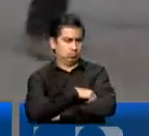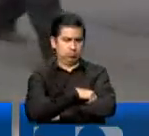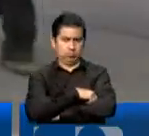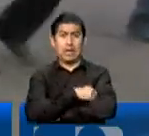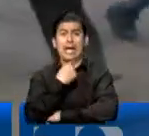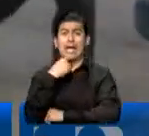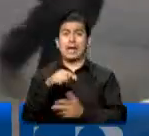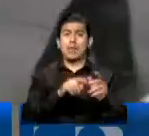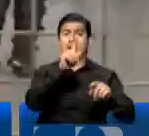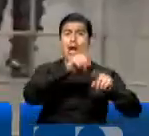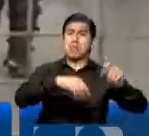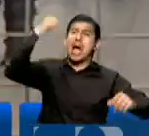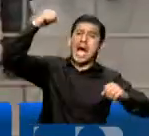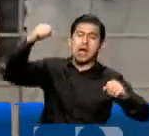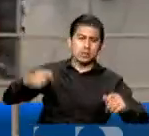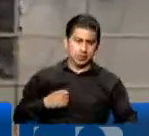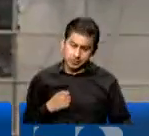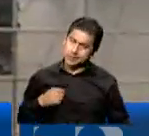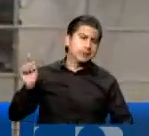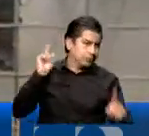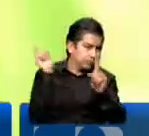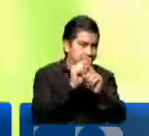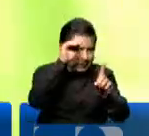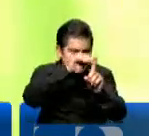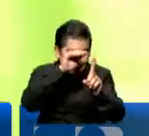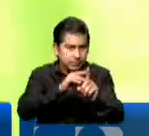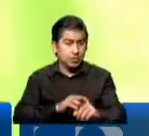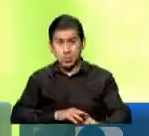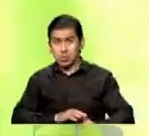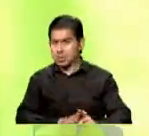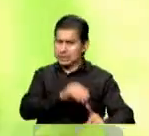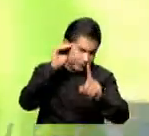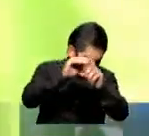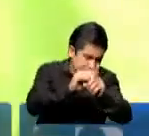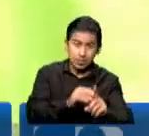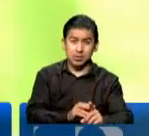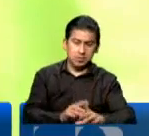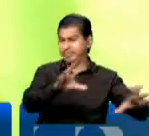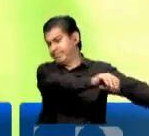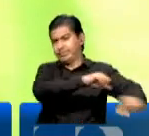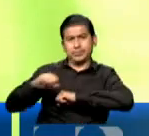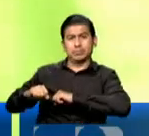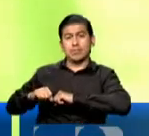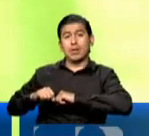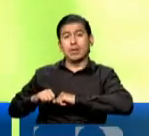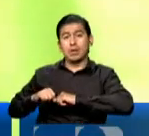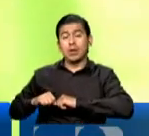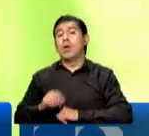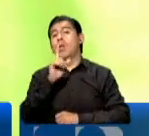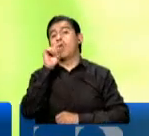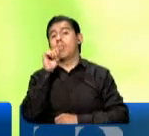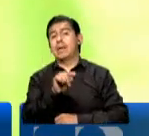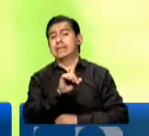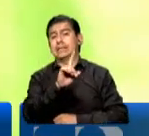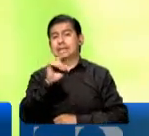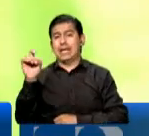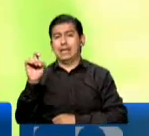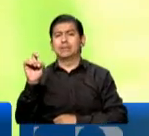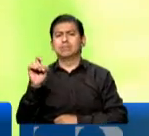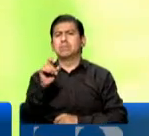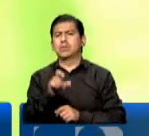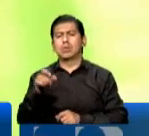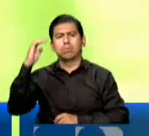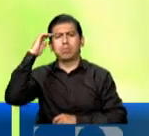actos vandálicos, harán uso progresivo de la fuerza. Aproximadamente 1.100 servidores policiales destinados